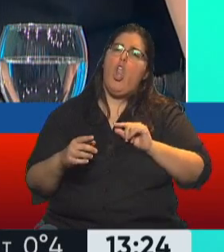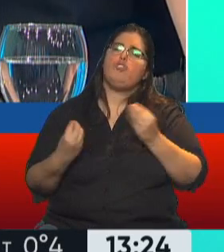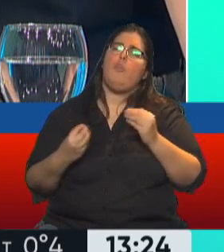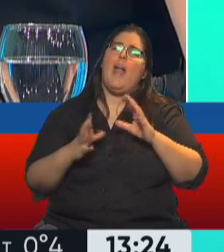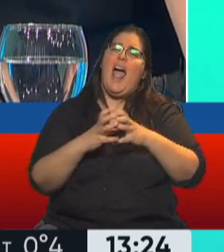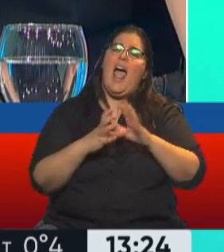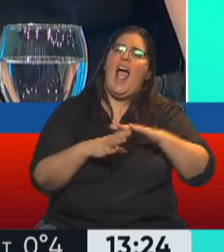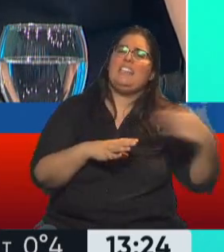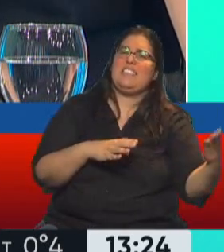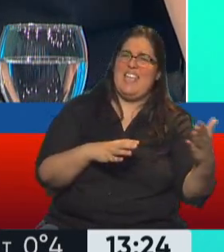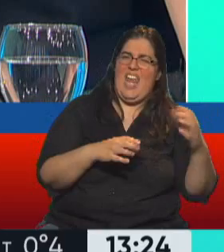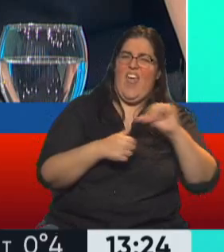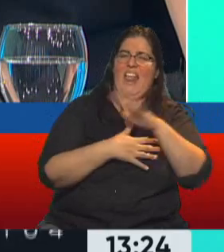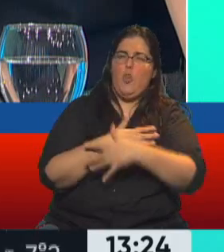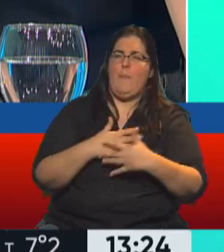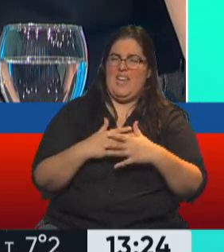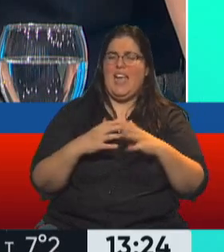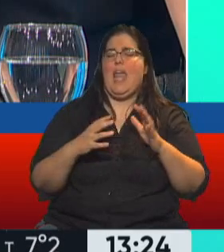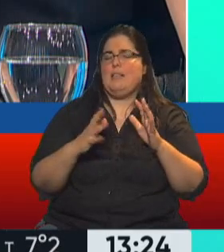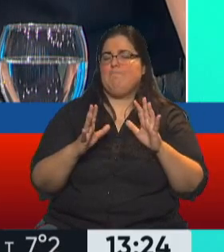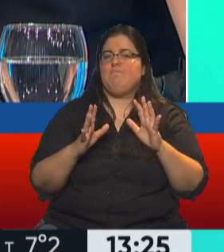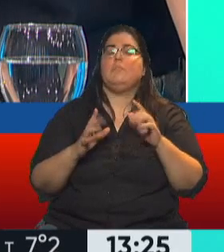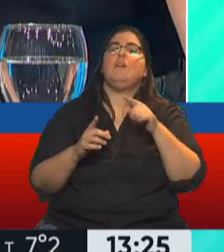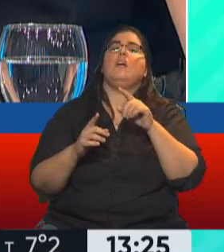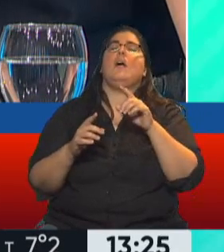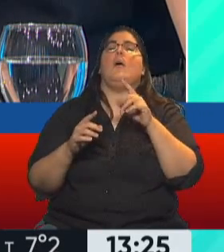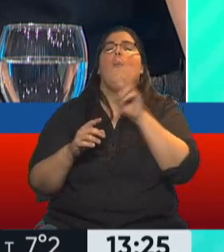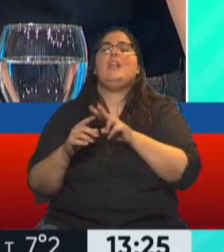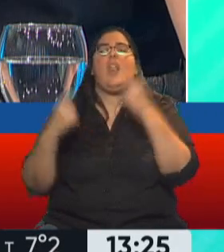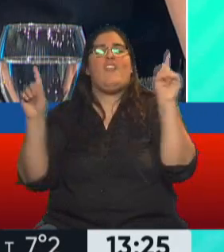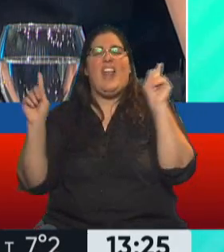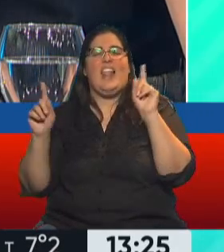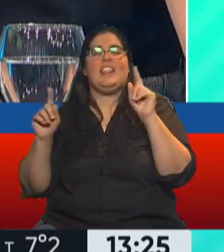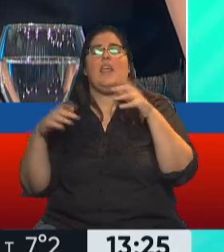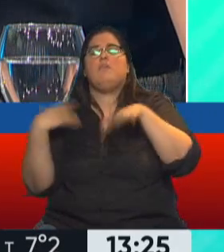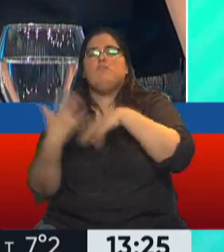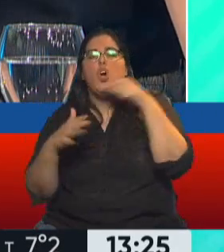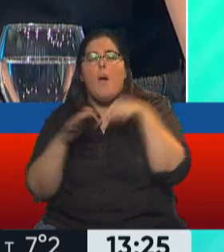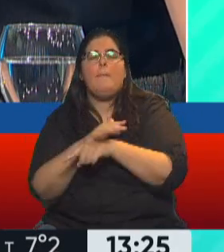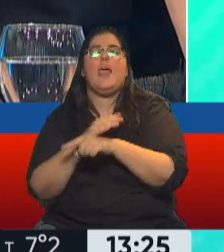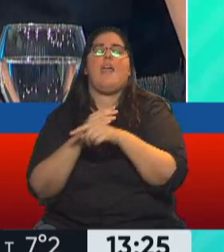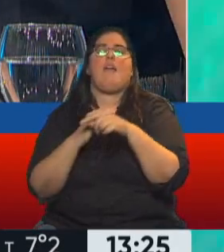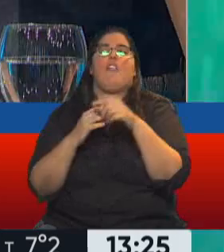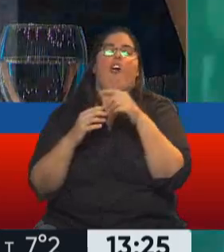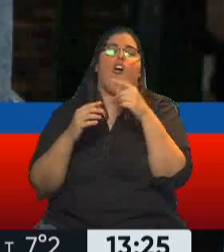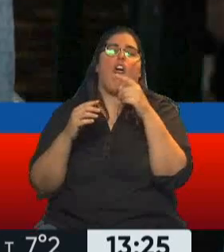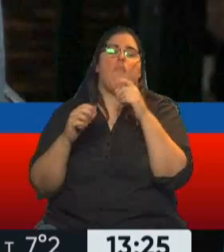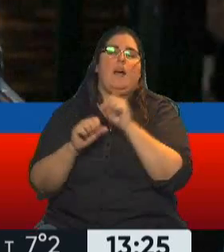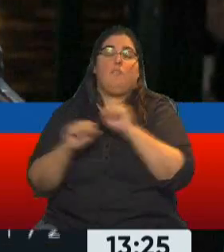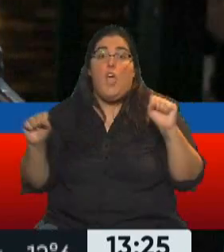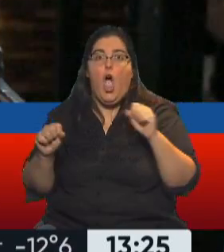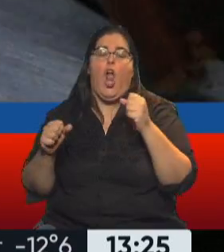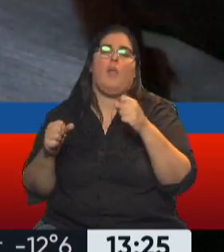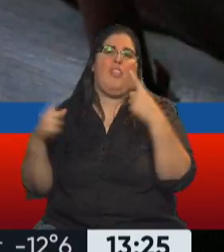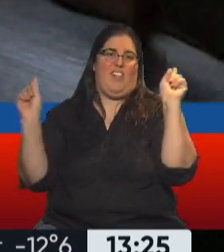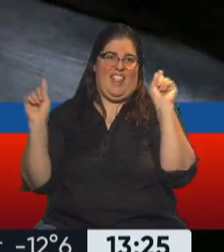Lo de Venezuela es más complejo, fue más rápido, no tuvo este filo heroico en los 90. La revolución cubana, que es el otro punto de vista, uno puede